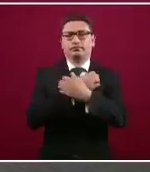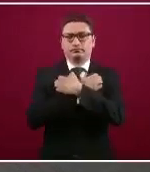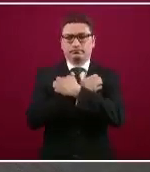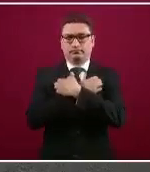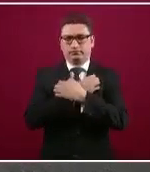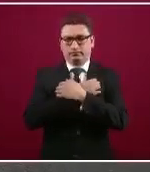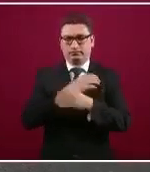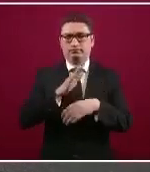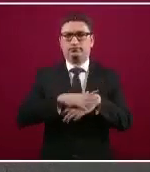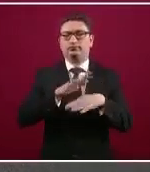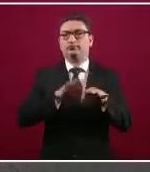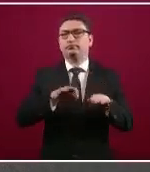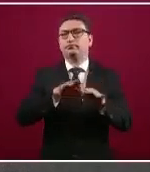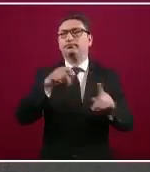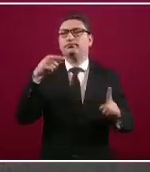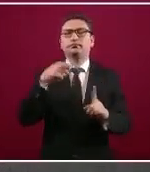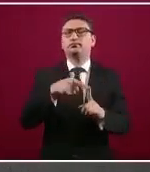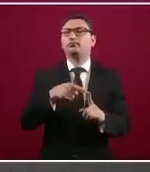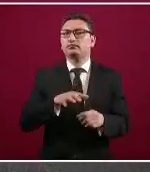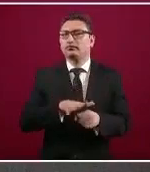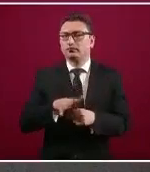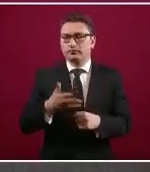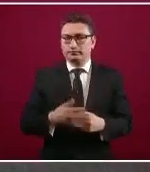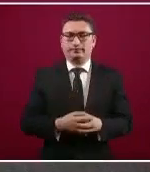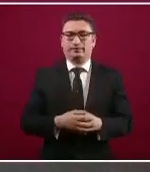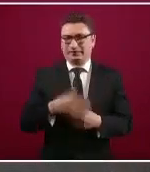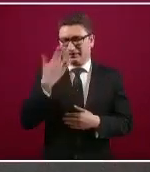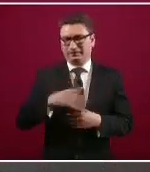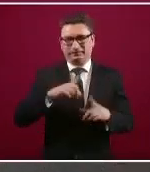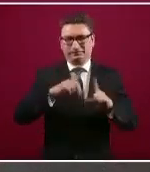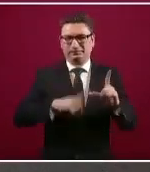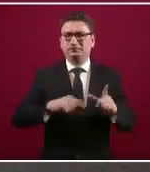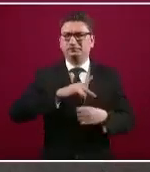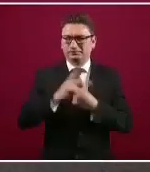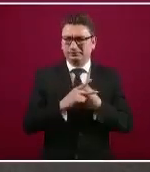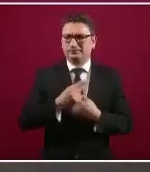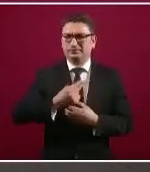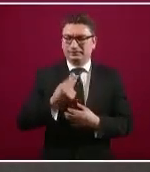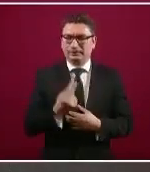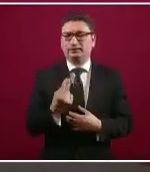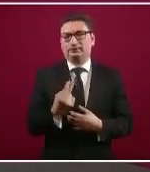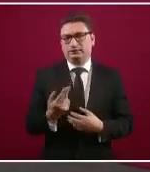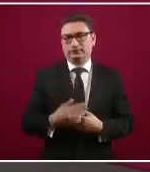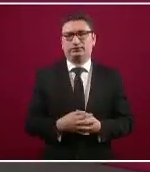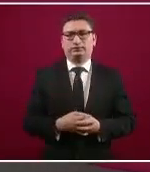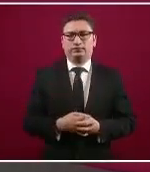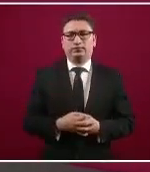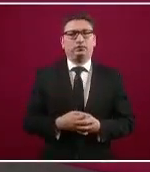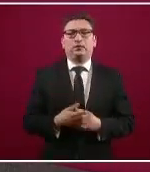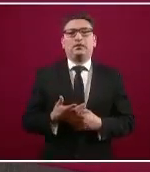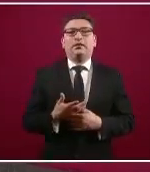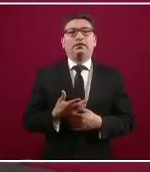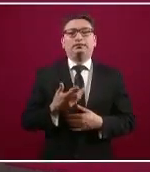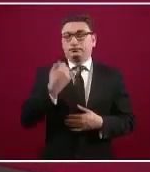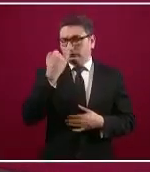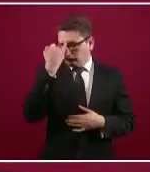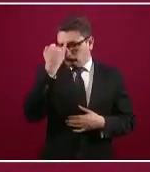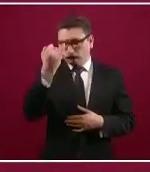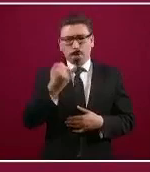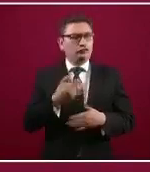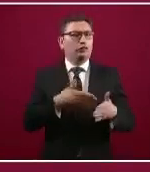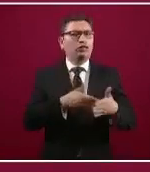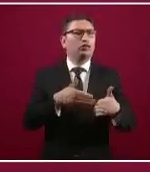especial lo que requiere el país. O sea, no es limitar